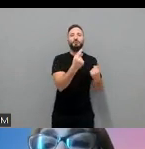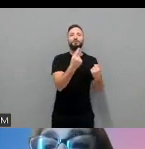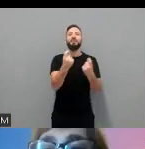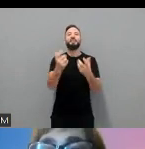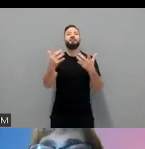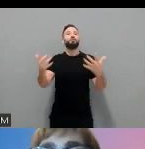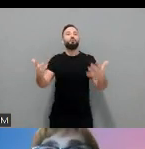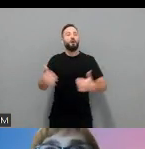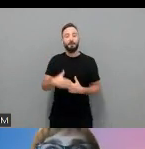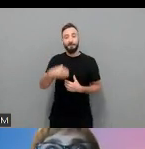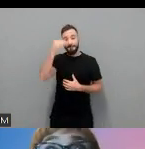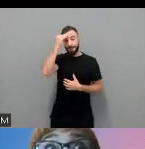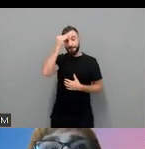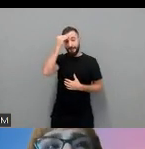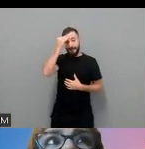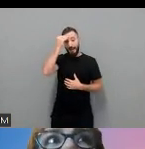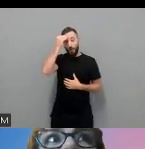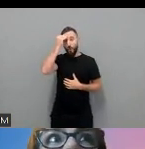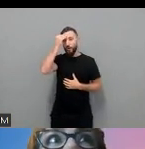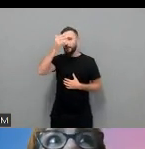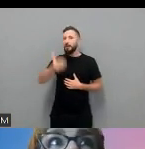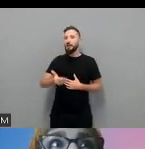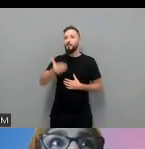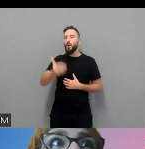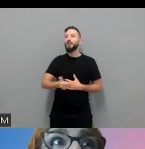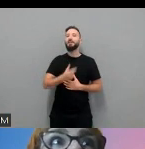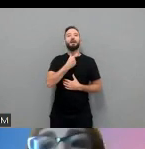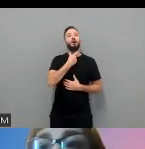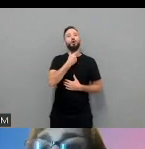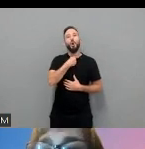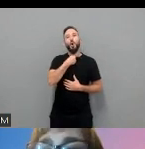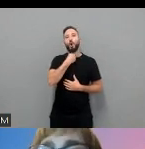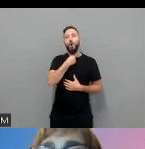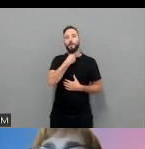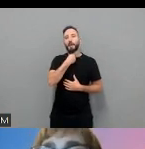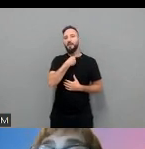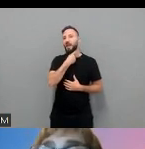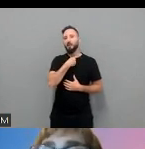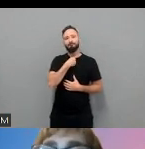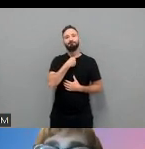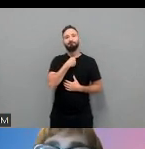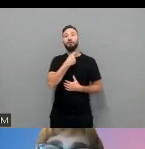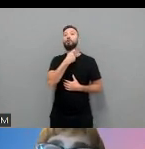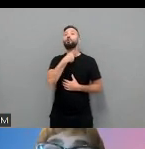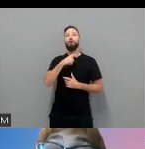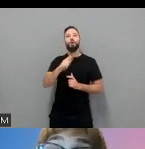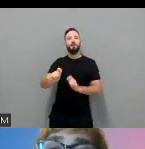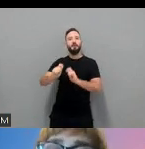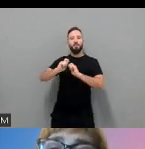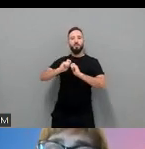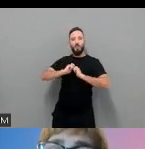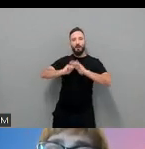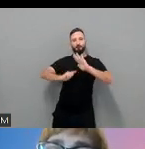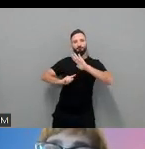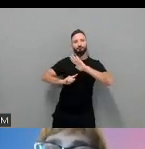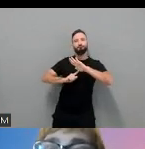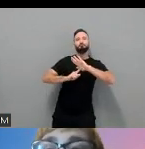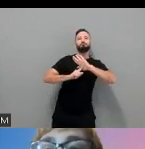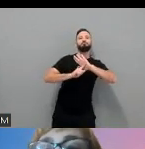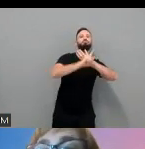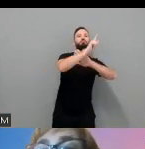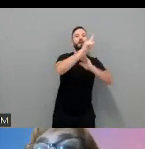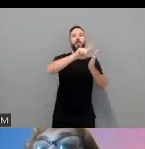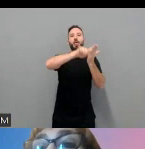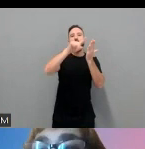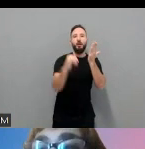fundamentalmente la logopedia evidentemente desarrolla y ayuda a desarrollar ese